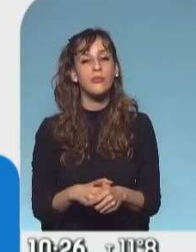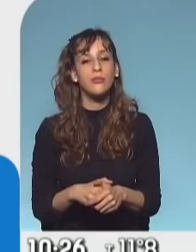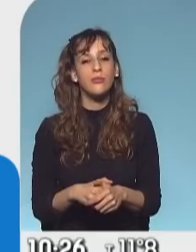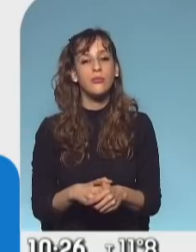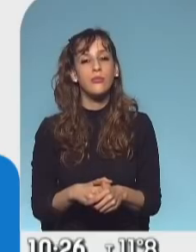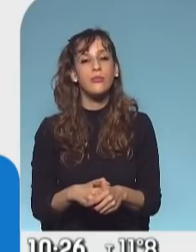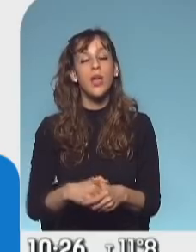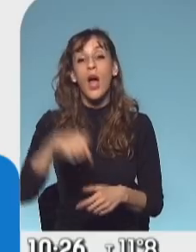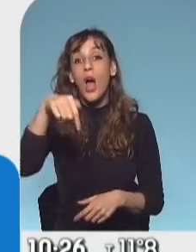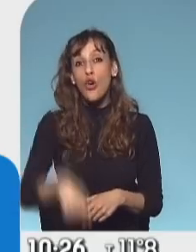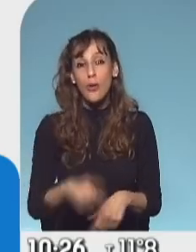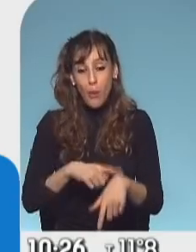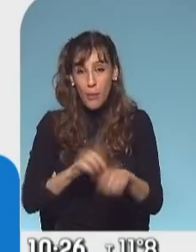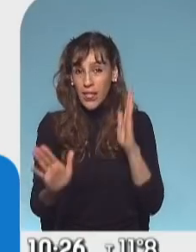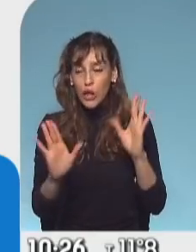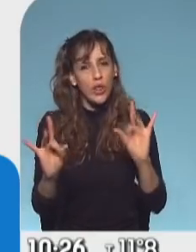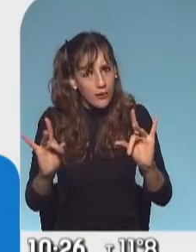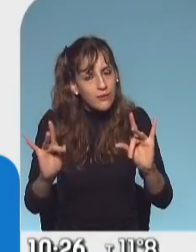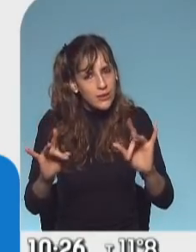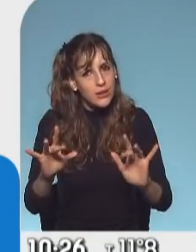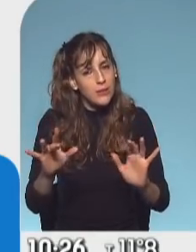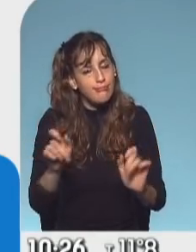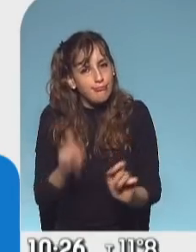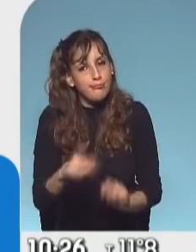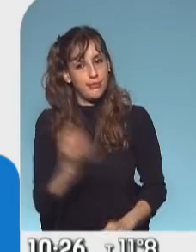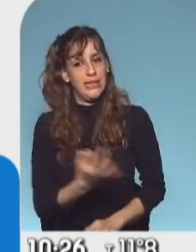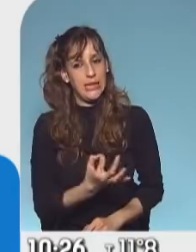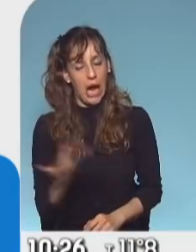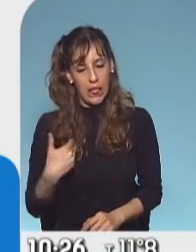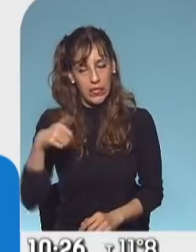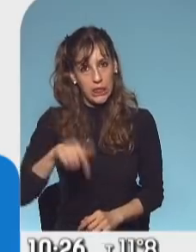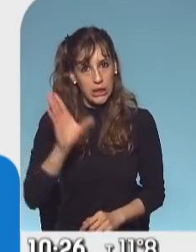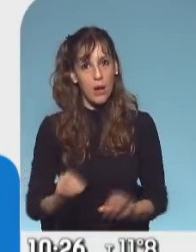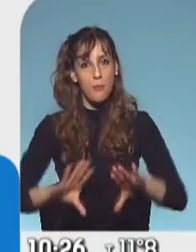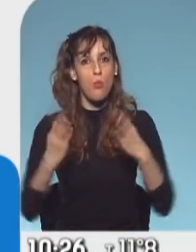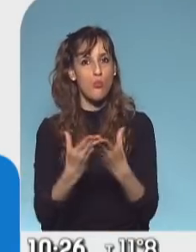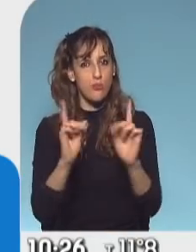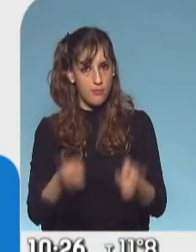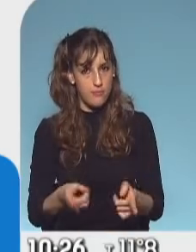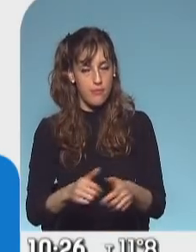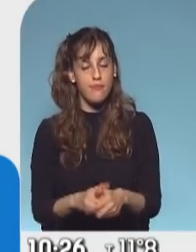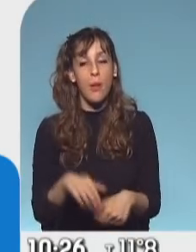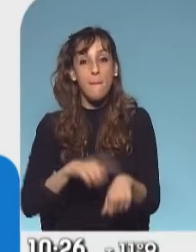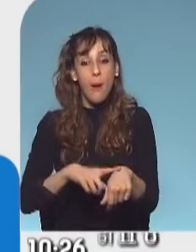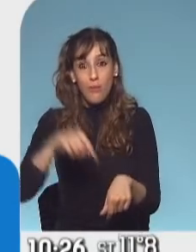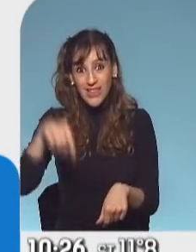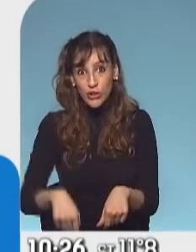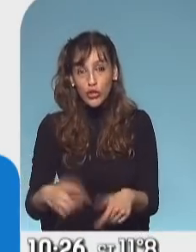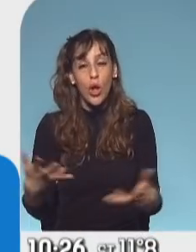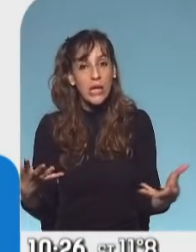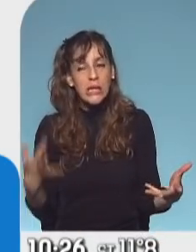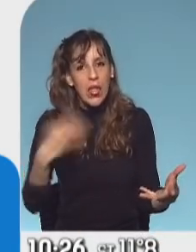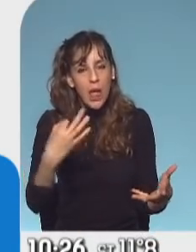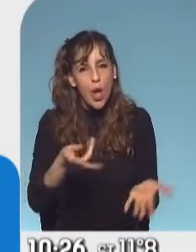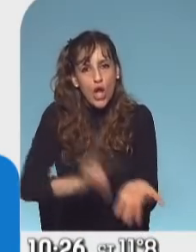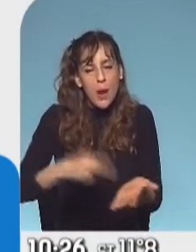Estamos viviendo un tiempo difícil, un tiempo único en la Argentina y el mundo. Un tiempo que nos obliga a